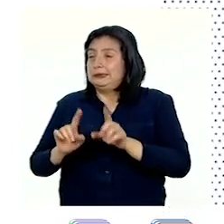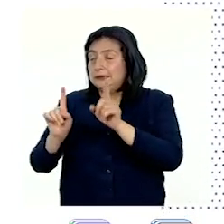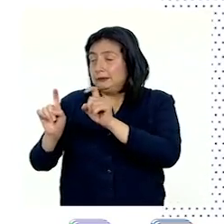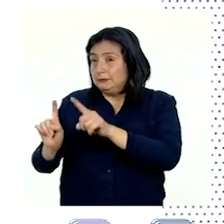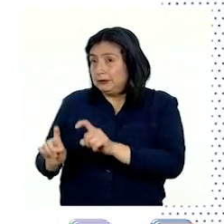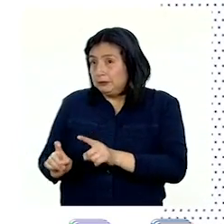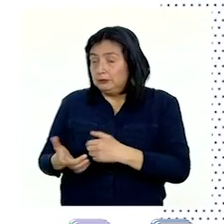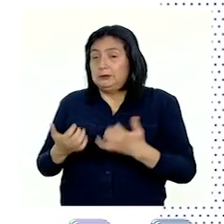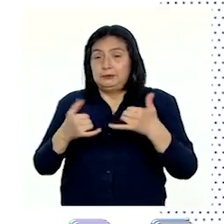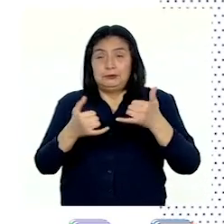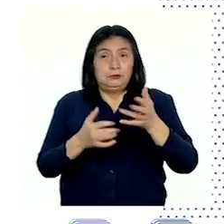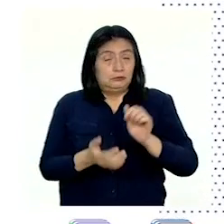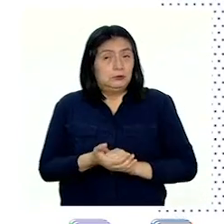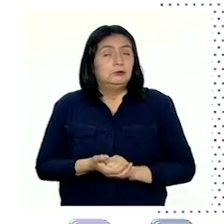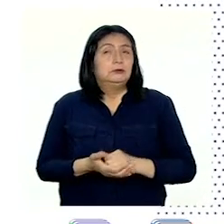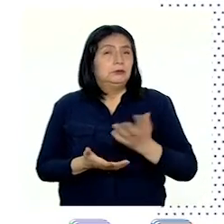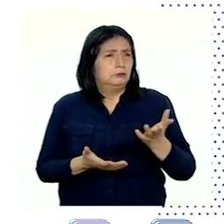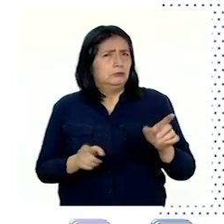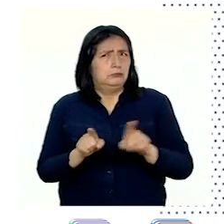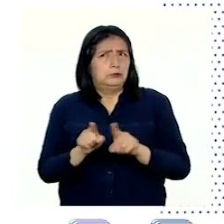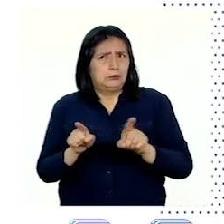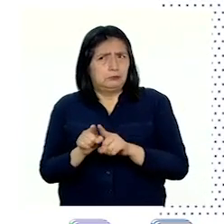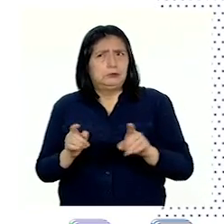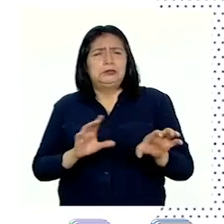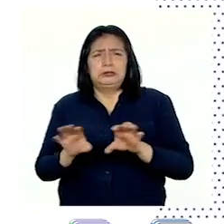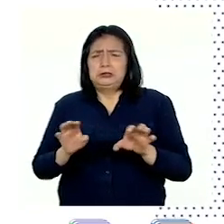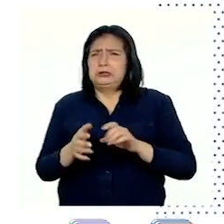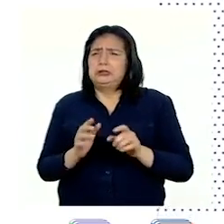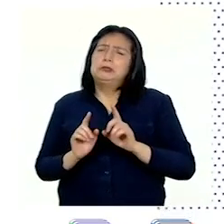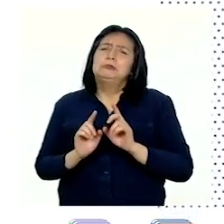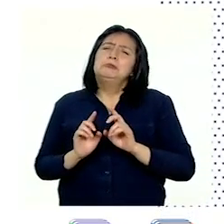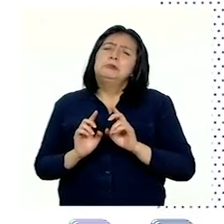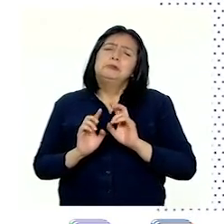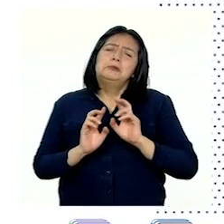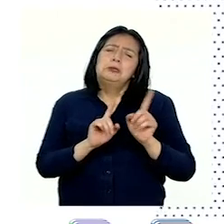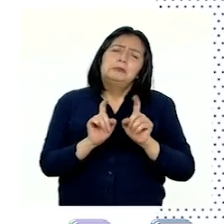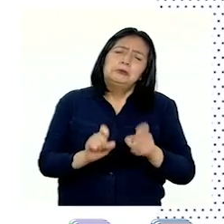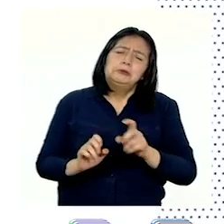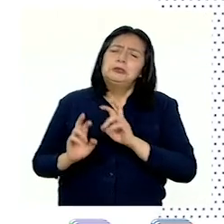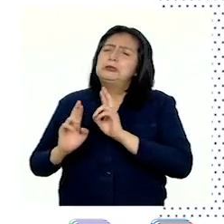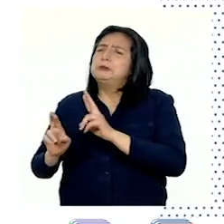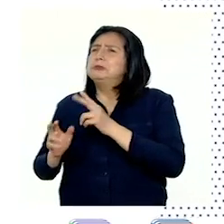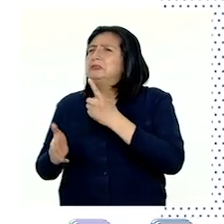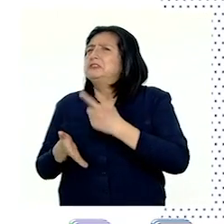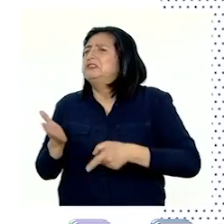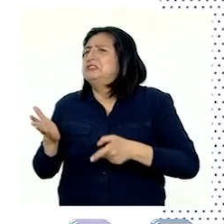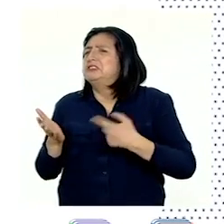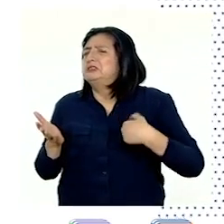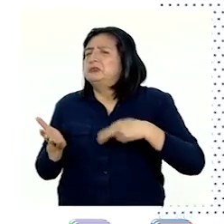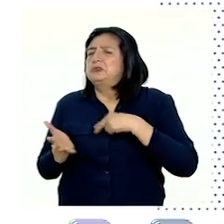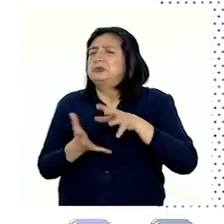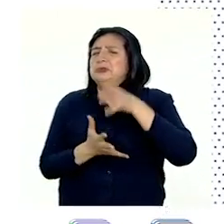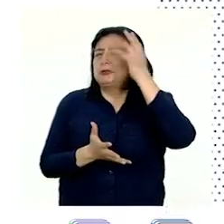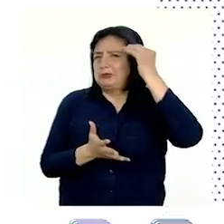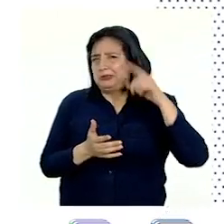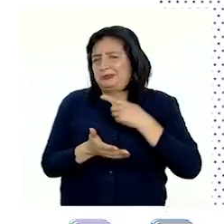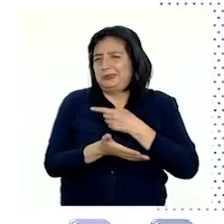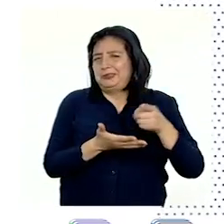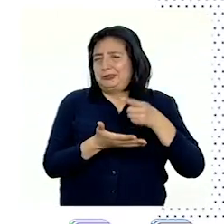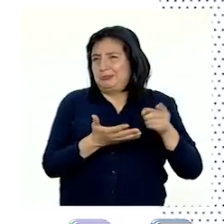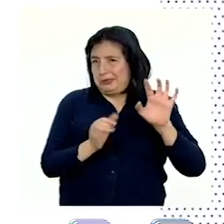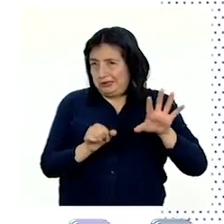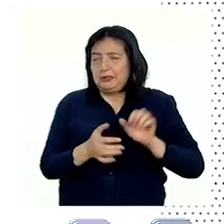las preguntas para el juego. También elaboramos nuestras preguntas y respuestas sobre lo que hemos aprendido en estas semanas